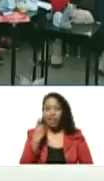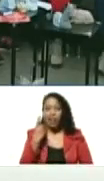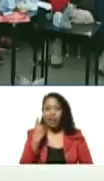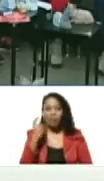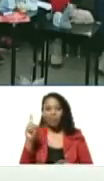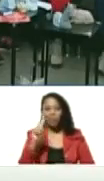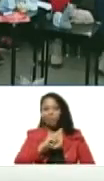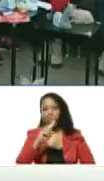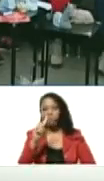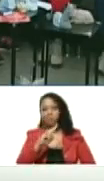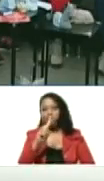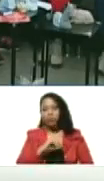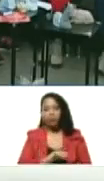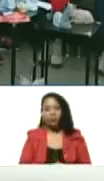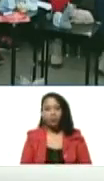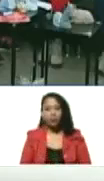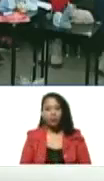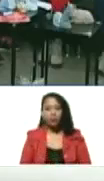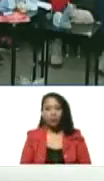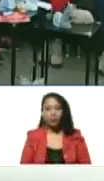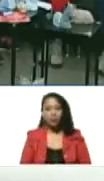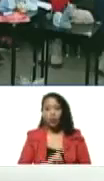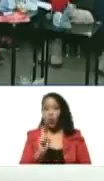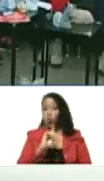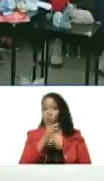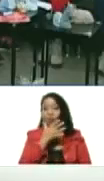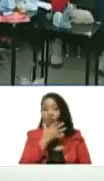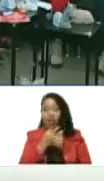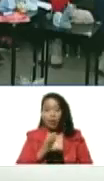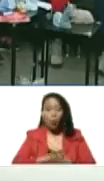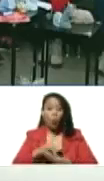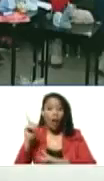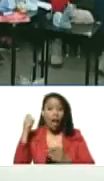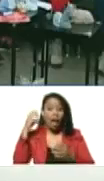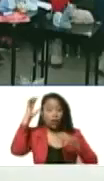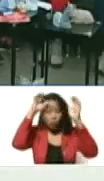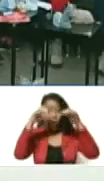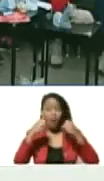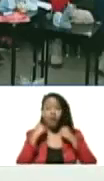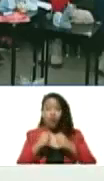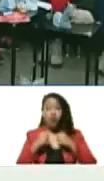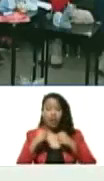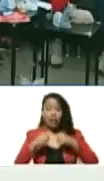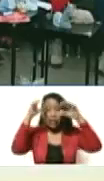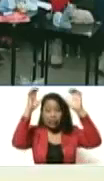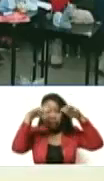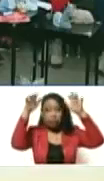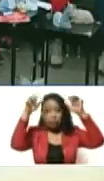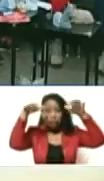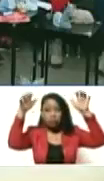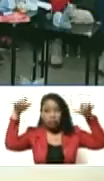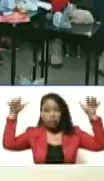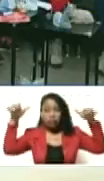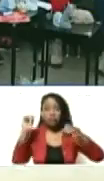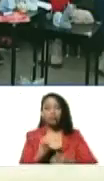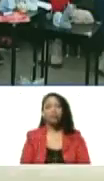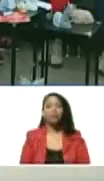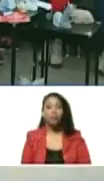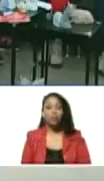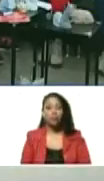tampoco. No es fácil, porque es que las lluvias nos han golpeado muy duro, el cambio climático duro.